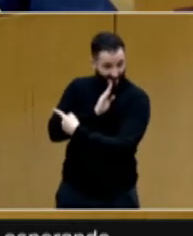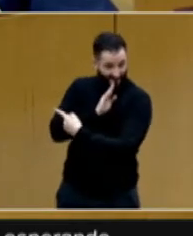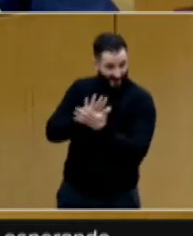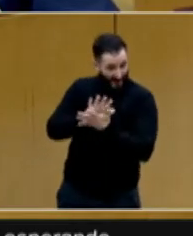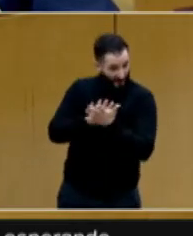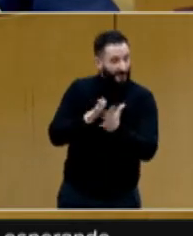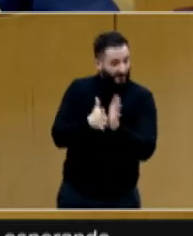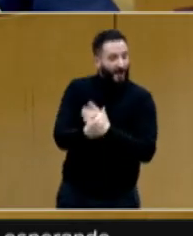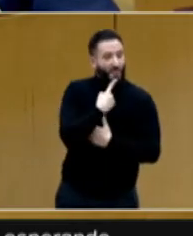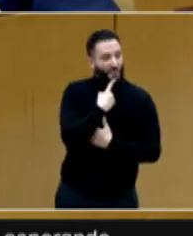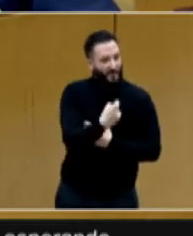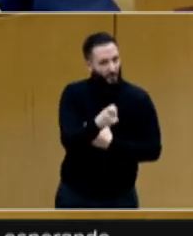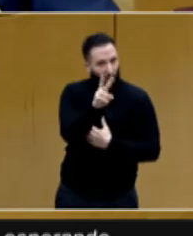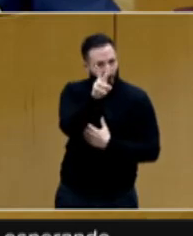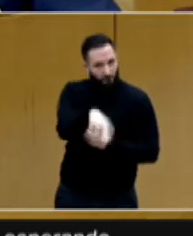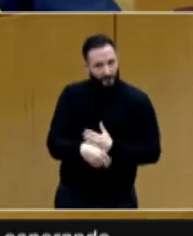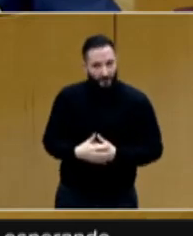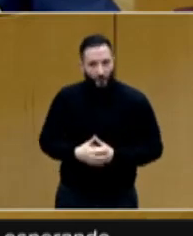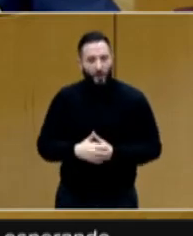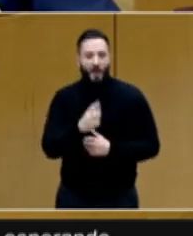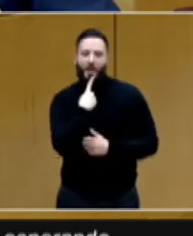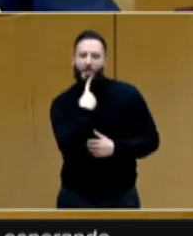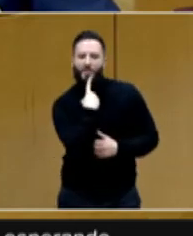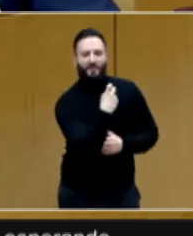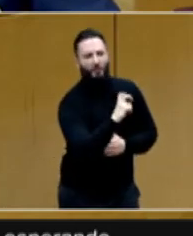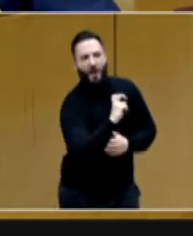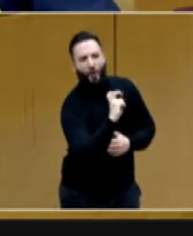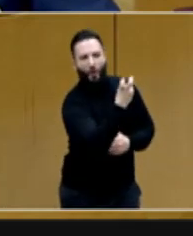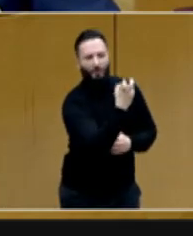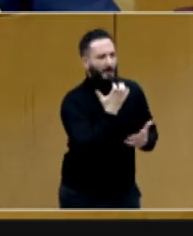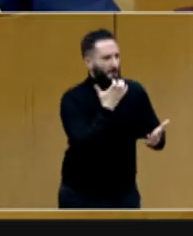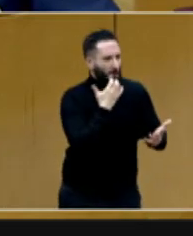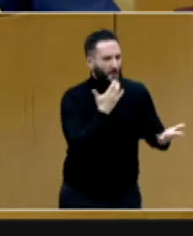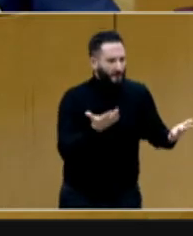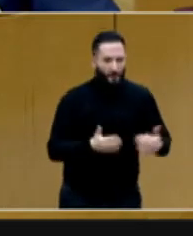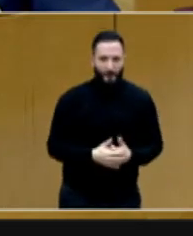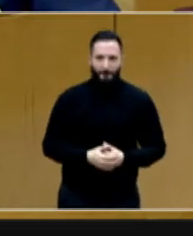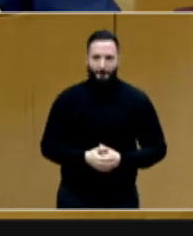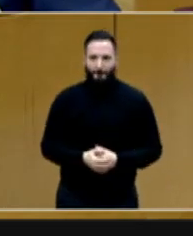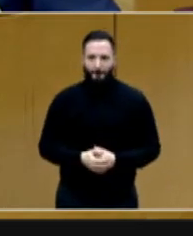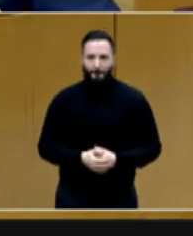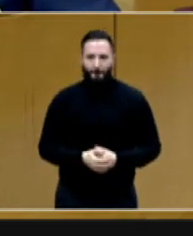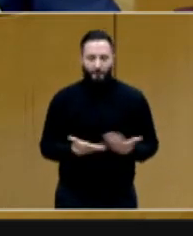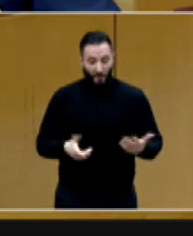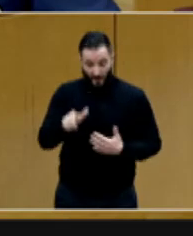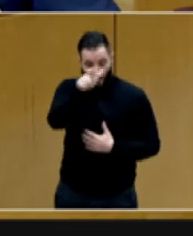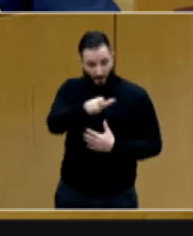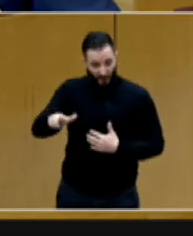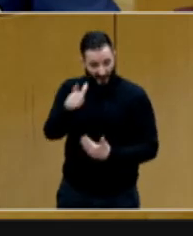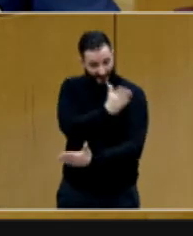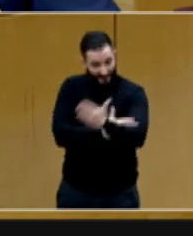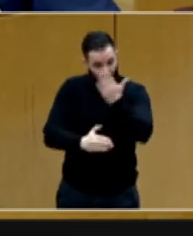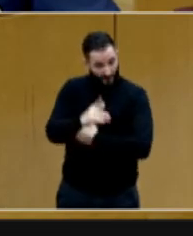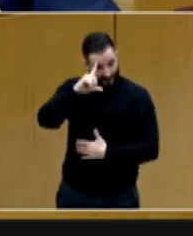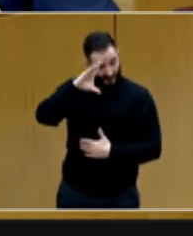dificultad otra dificultad que nos hemos encontrado es que cómo se informa a las personas con discapacidad